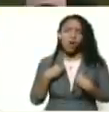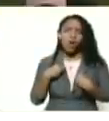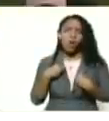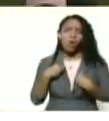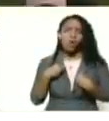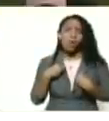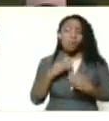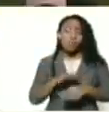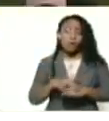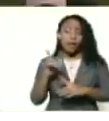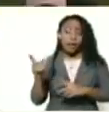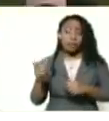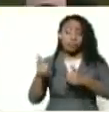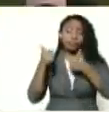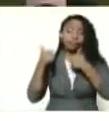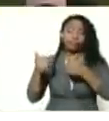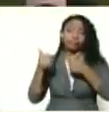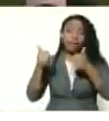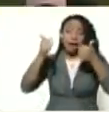Bueno, porque es un buen artista.